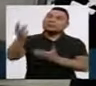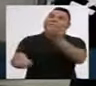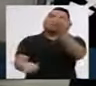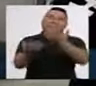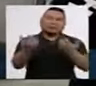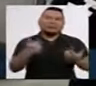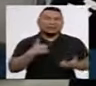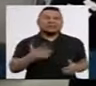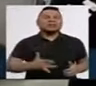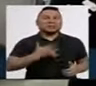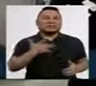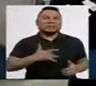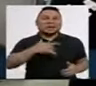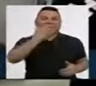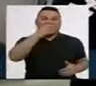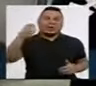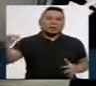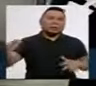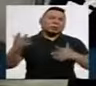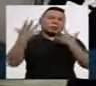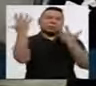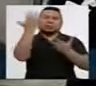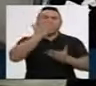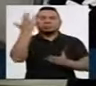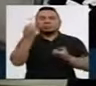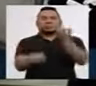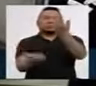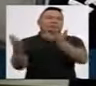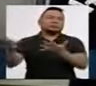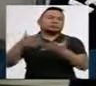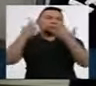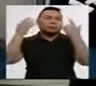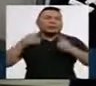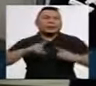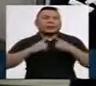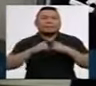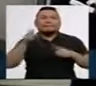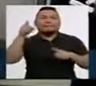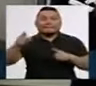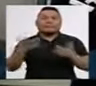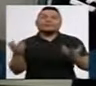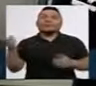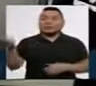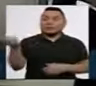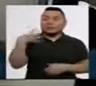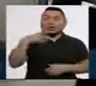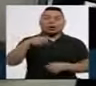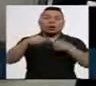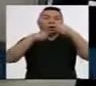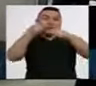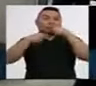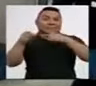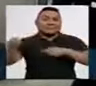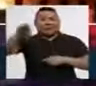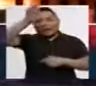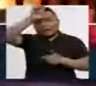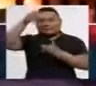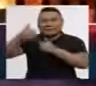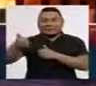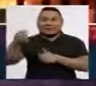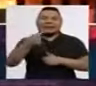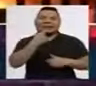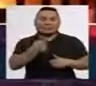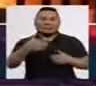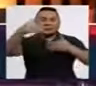emanar con más fuerza de aquí, de este lugar. Este incendio ha sido confinado, mas no ha sido extinto, nos estaba explicando el comandante Iván Paredes. O sea, está